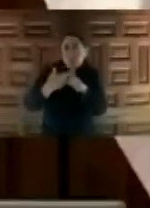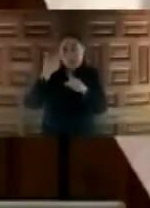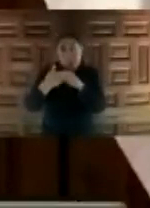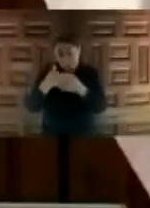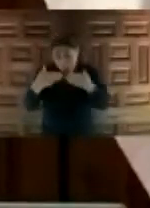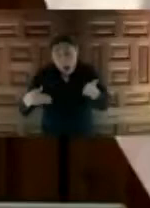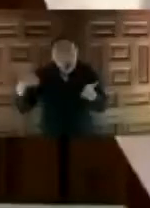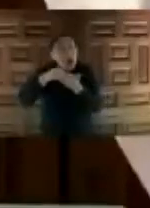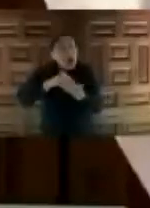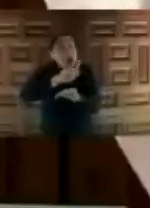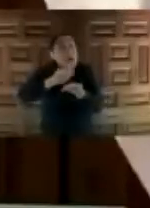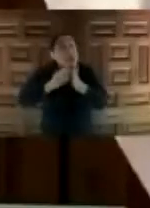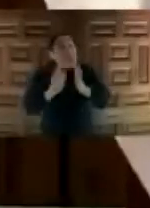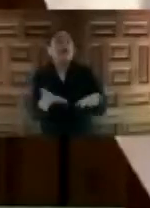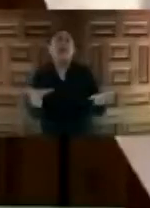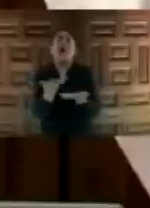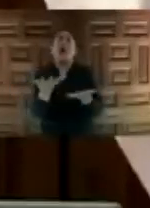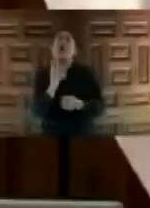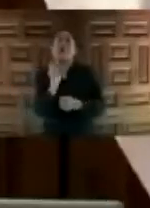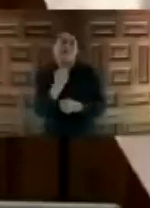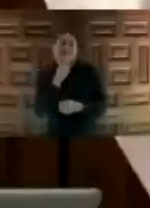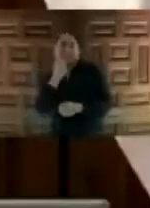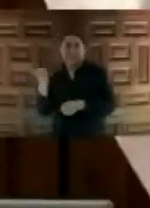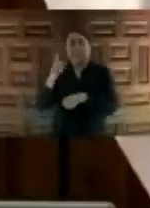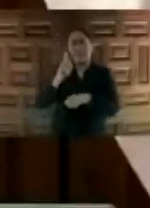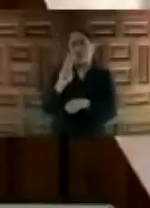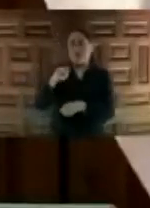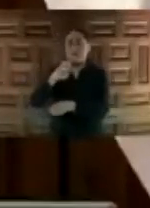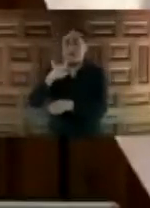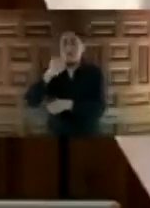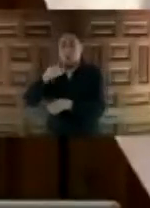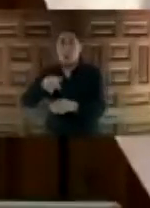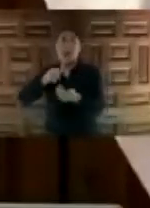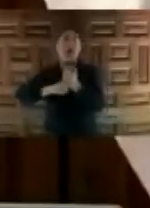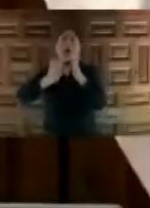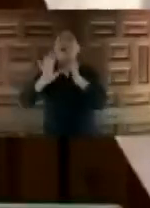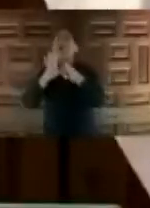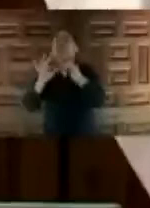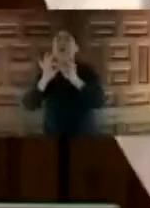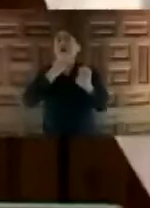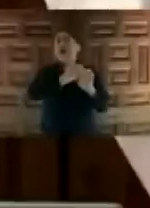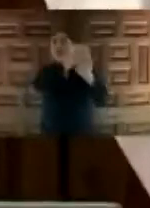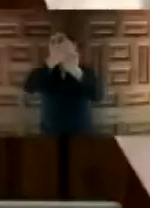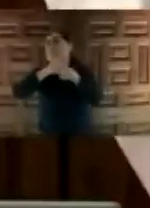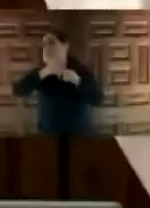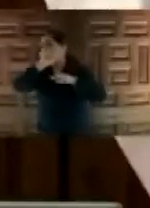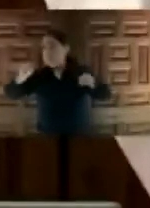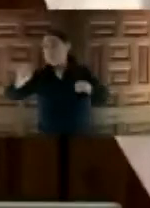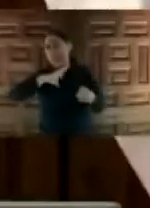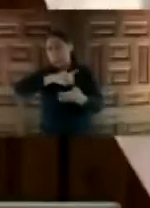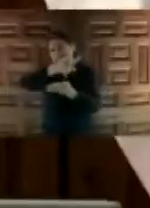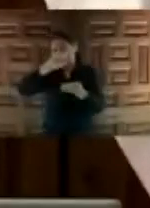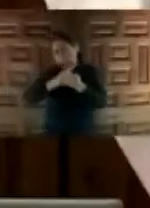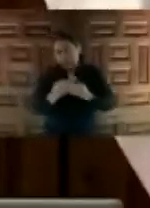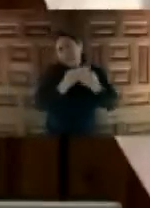implementación. Se está trabajando, ya lo ha comentado el doctor Melitón, en cada una de las entidades para tener las leyes en cada una de las entidades, y esto